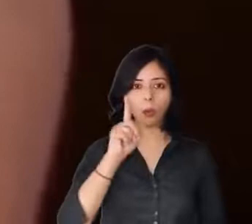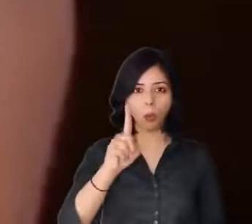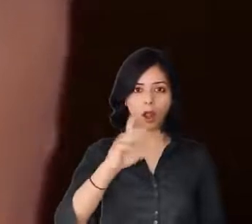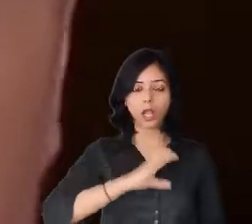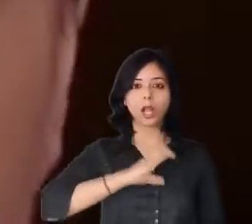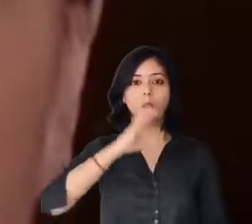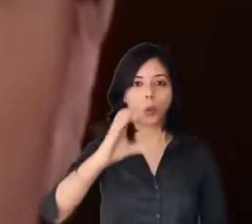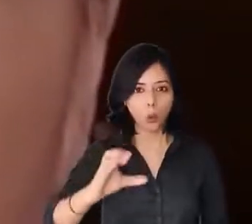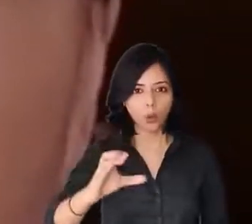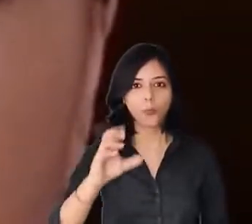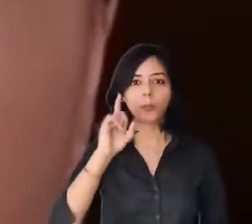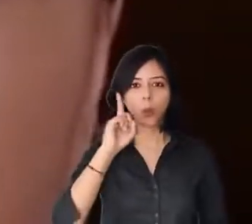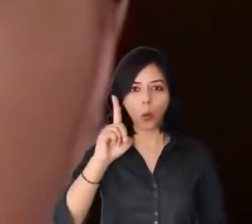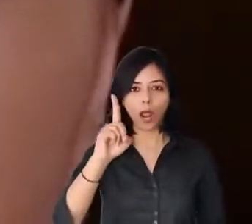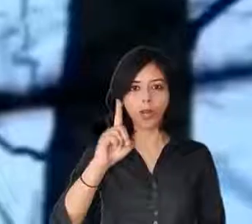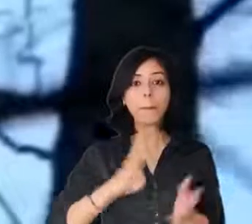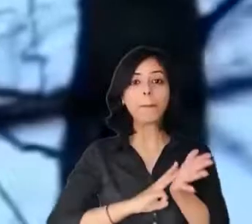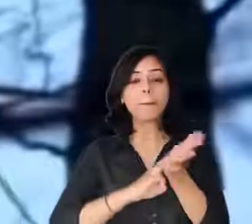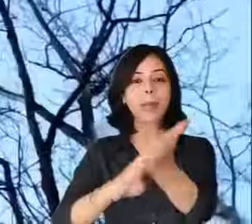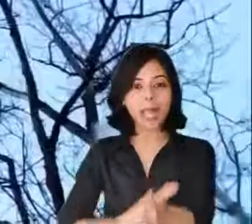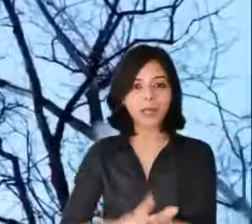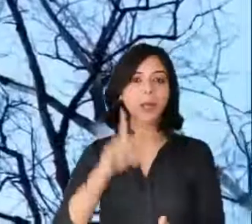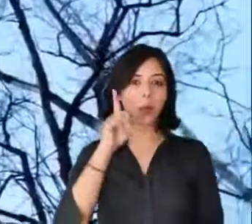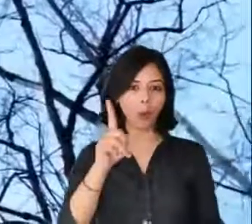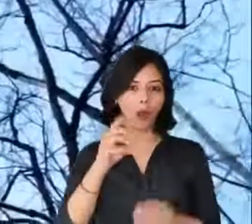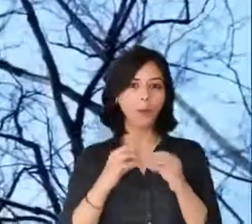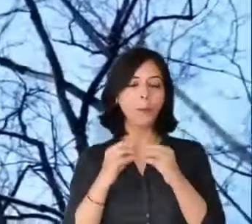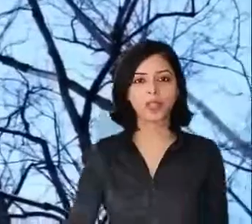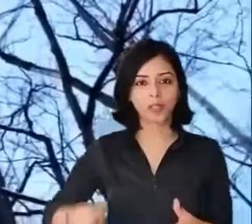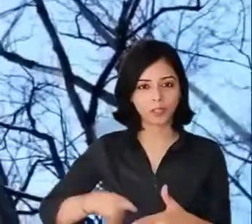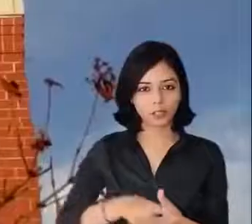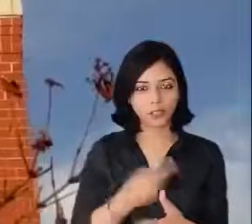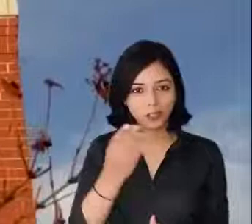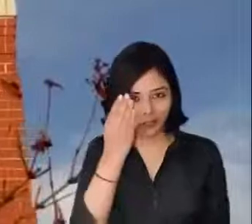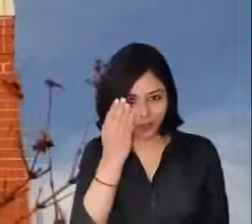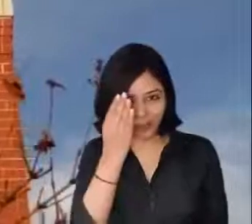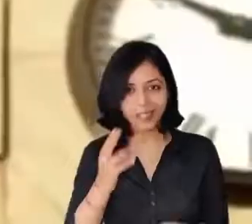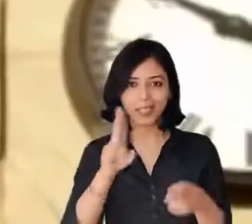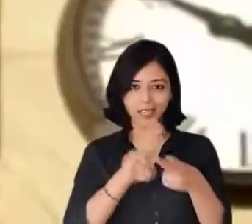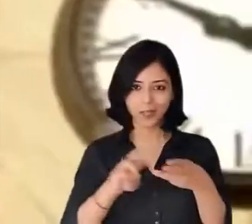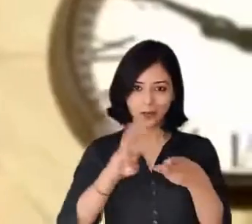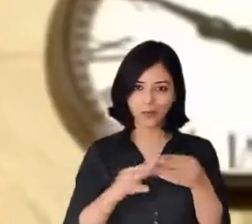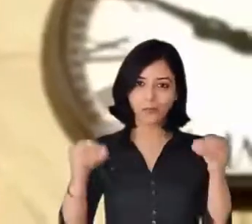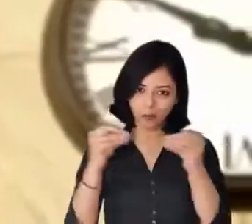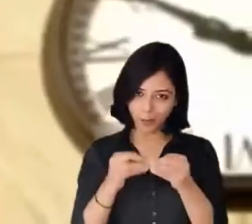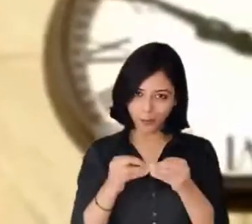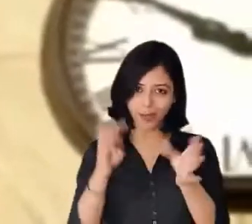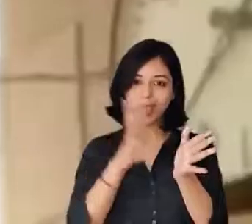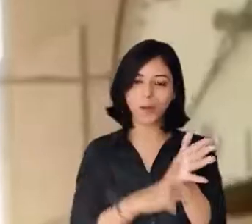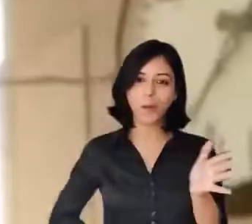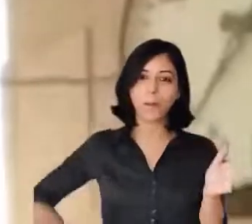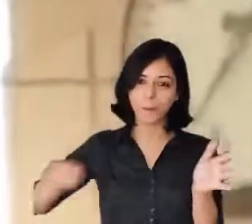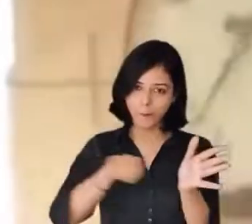sin poder entender nada. De pronto, una abrumadora sensación de temor se apoderó de la pequeña ciudad